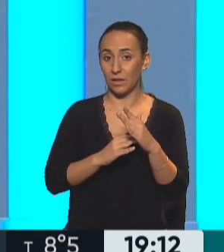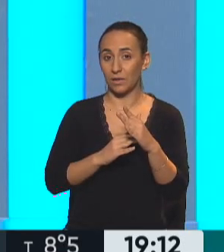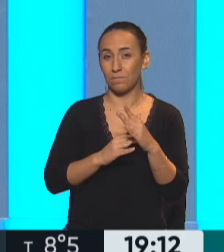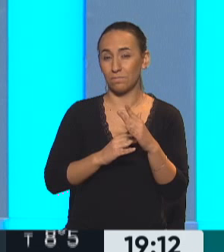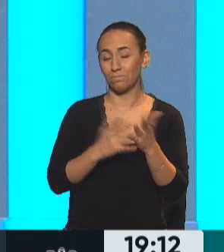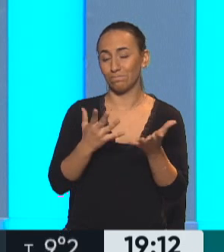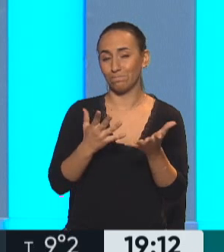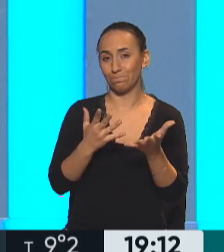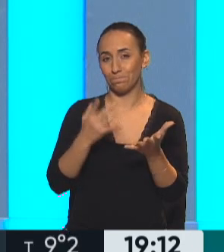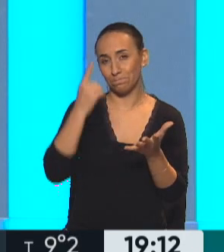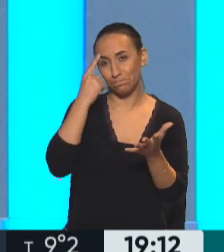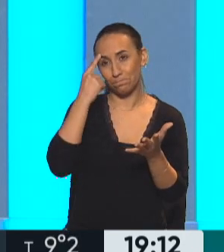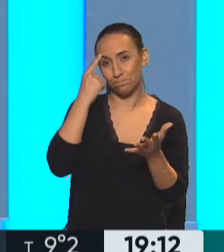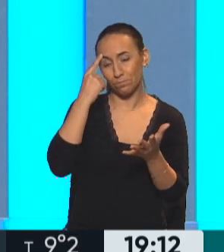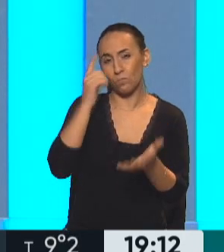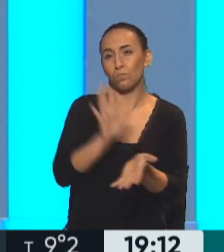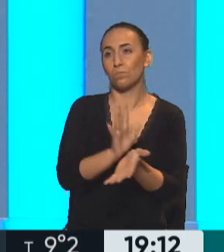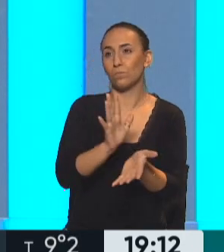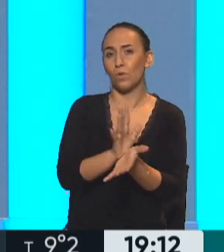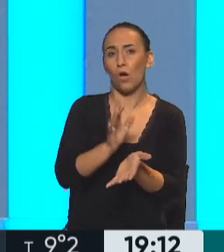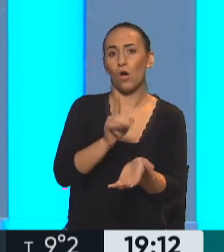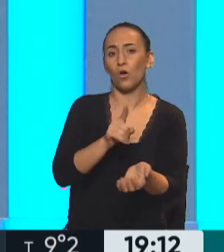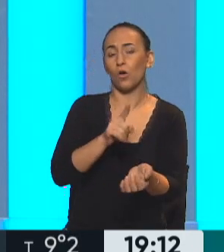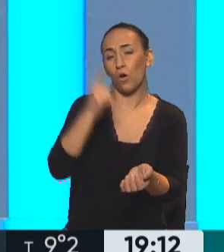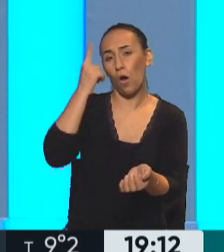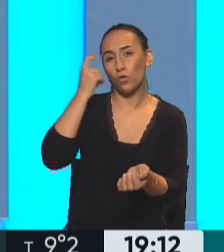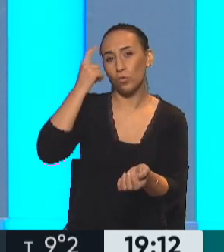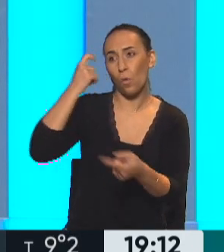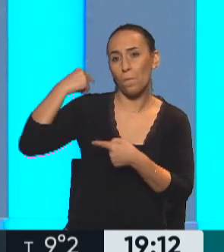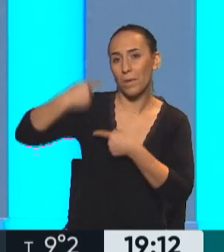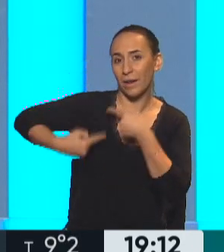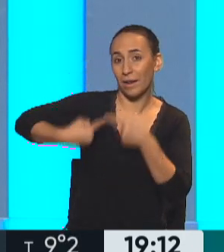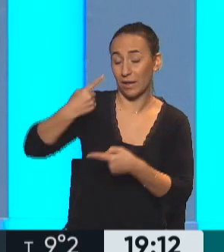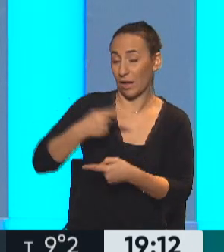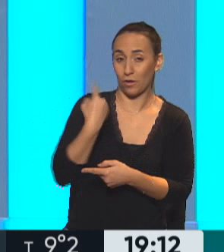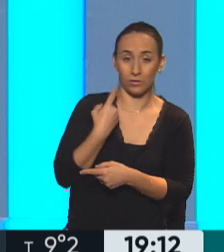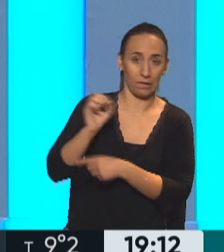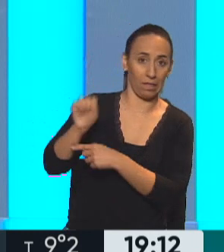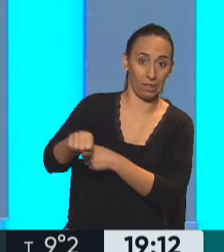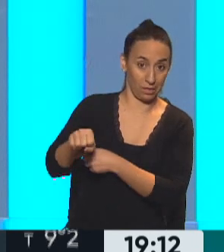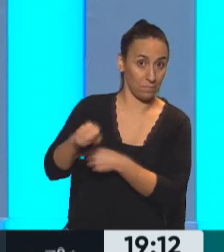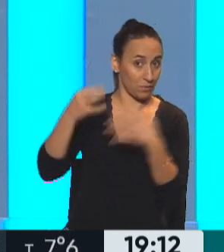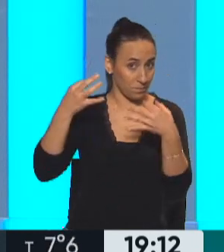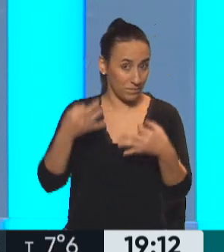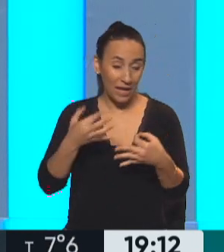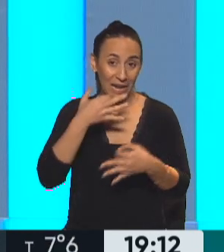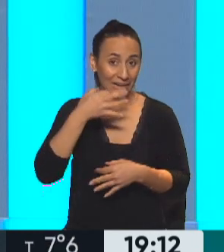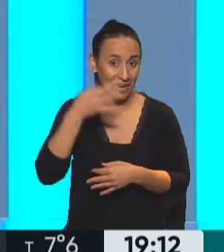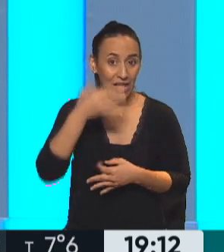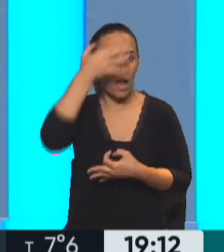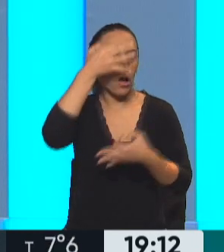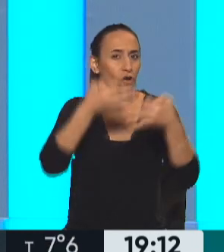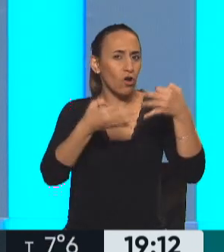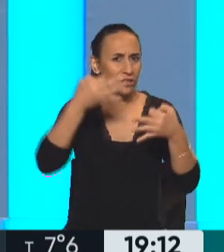tradición que nosotros desatendimos. La Corte originariamente, a ver,